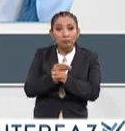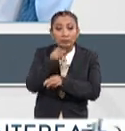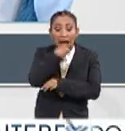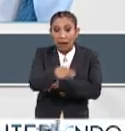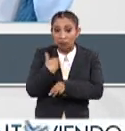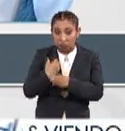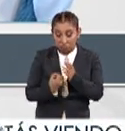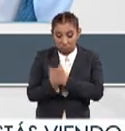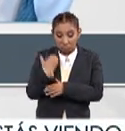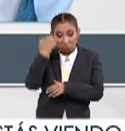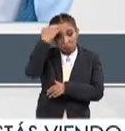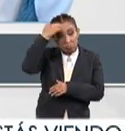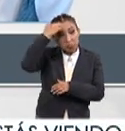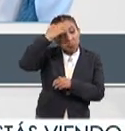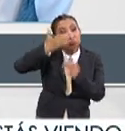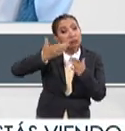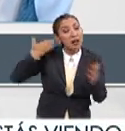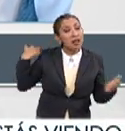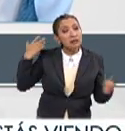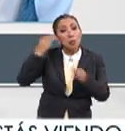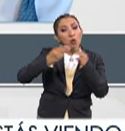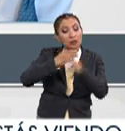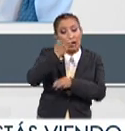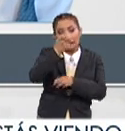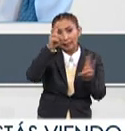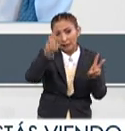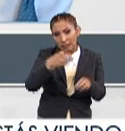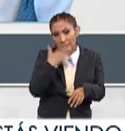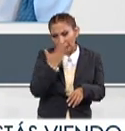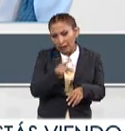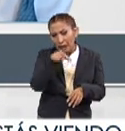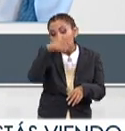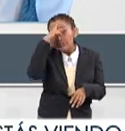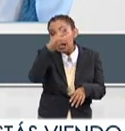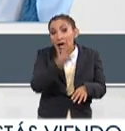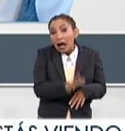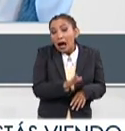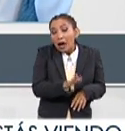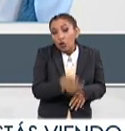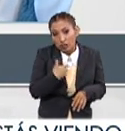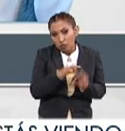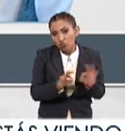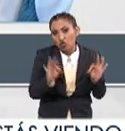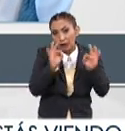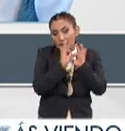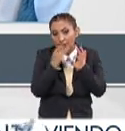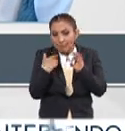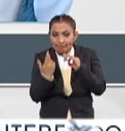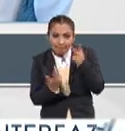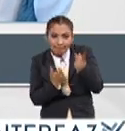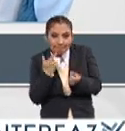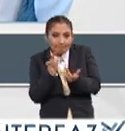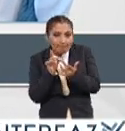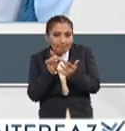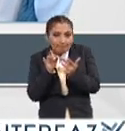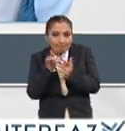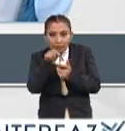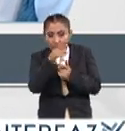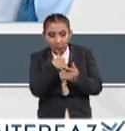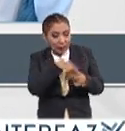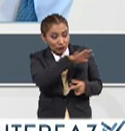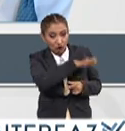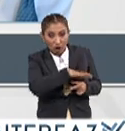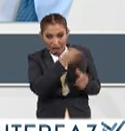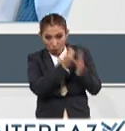él es pionero a nivel mundial con respecto a esto. Y ¿saben qué? Es mexicano, entonces sería importante que nuestras